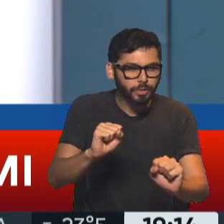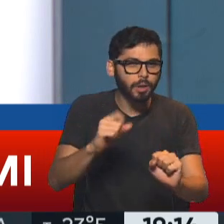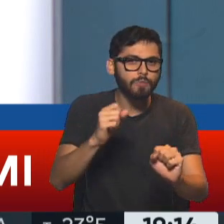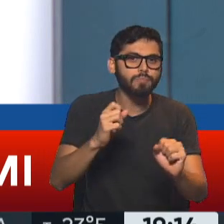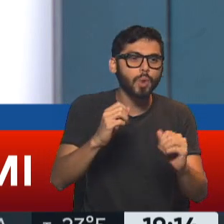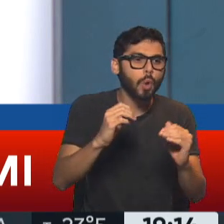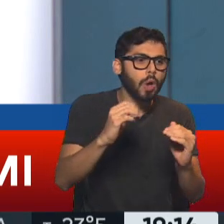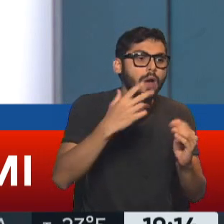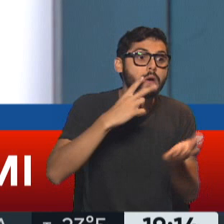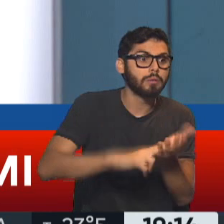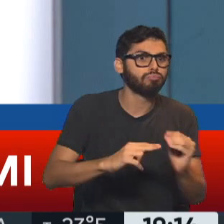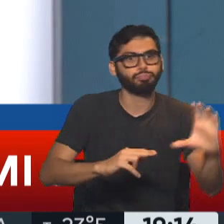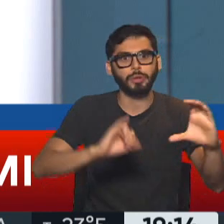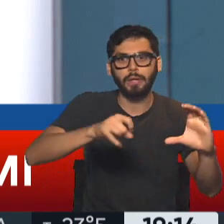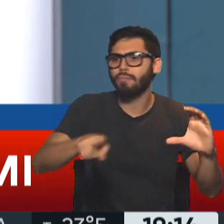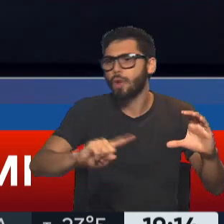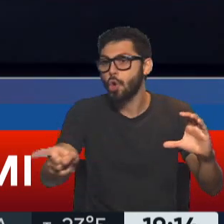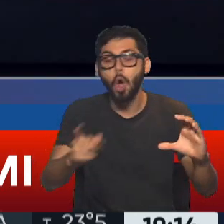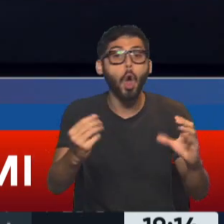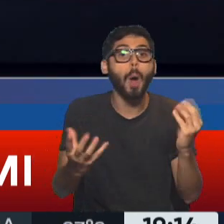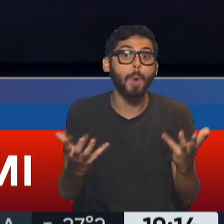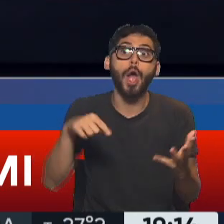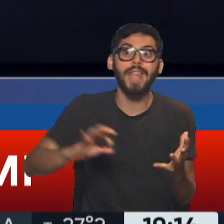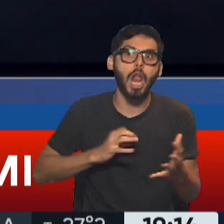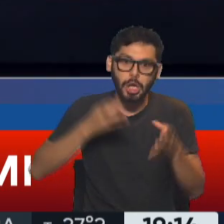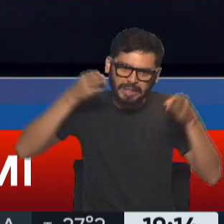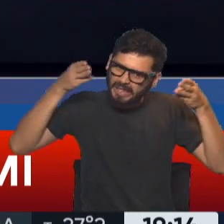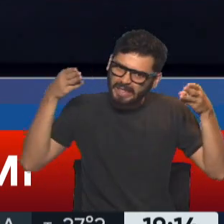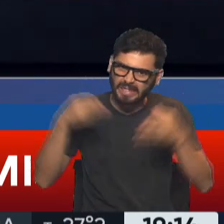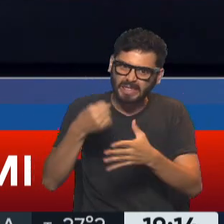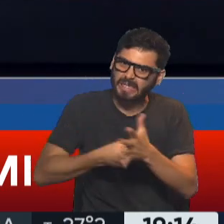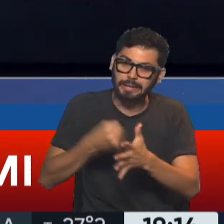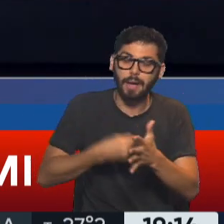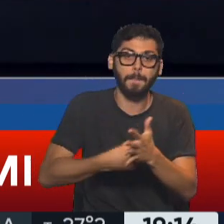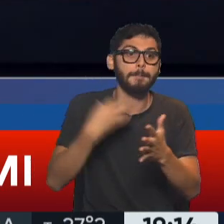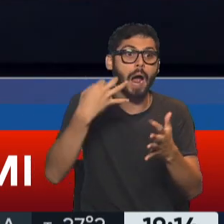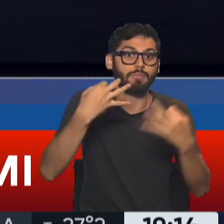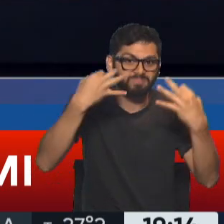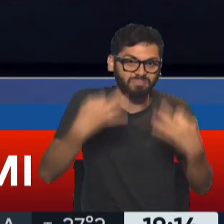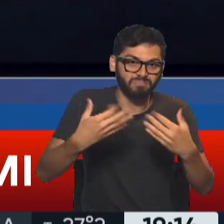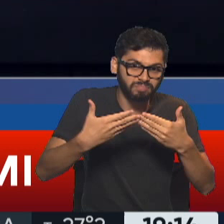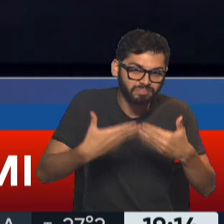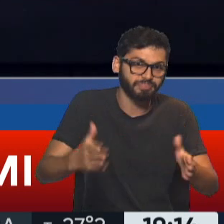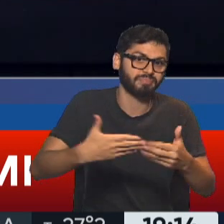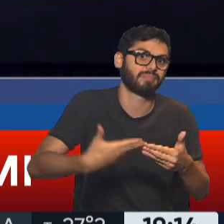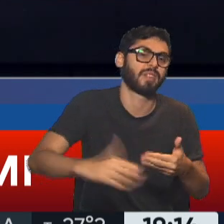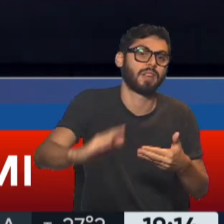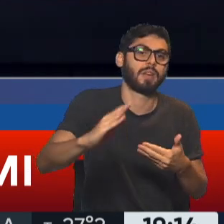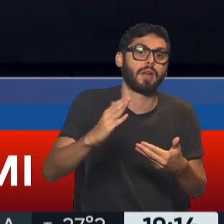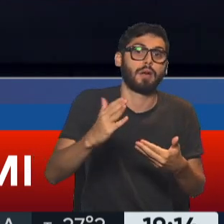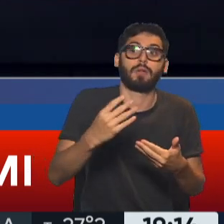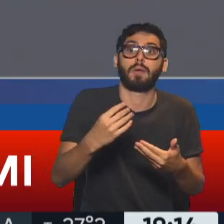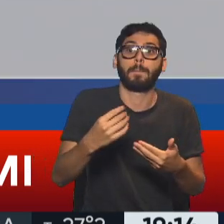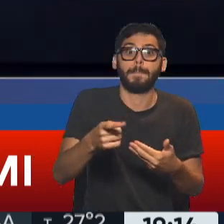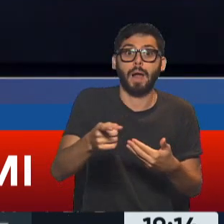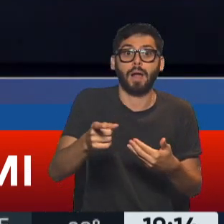segmentar. Bueno, este año se está trabajando para hacer un esfuerzo mayor y que esa segmentación realmente pueda hacerse efectiva y no afecte a